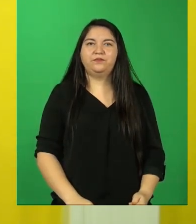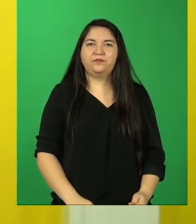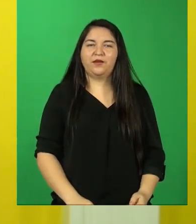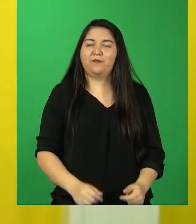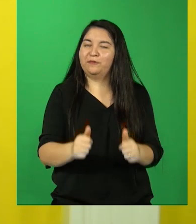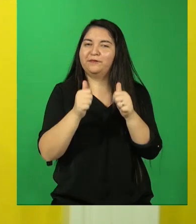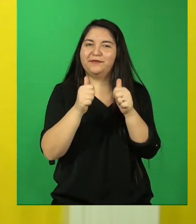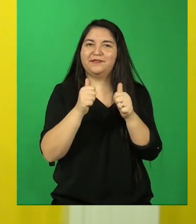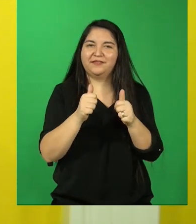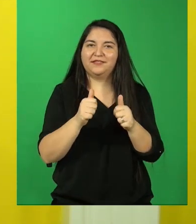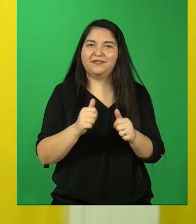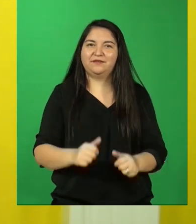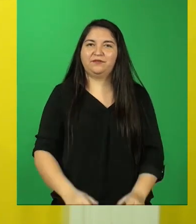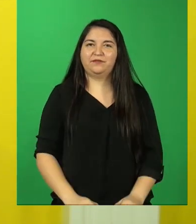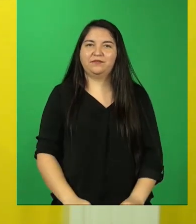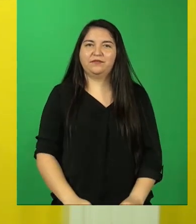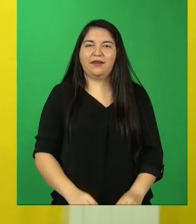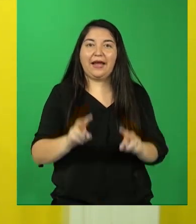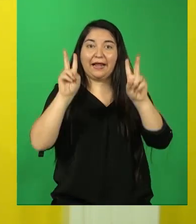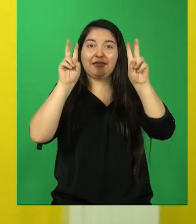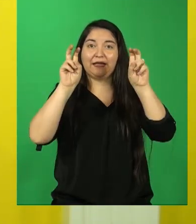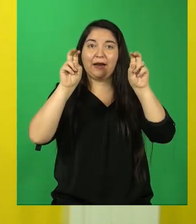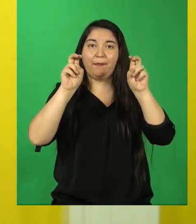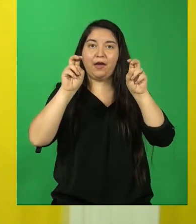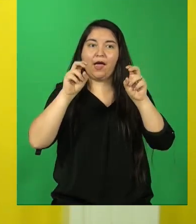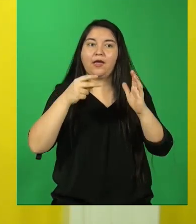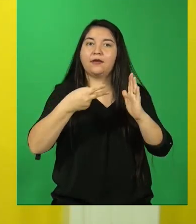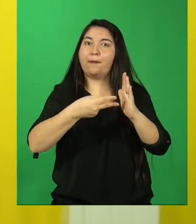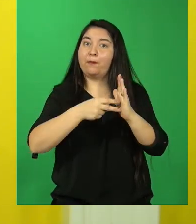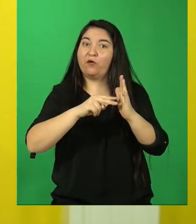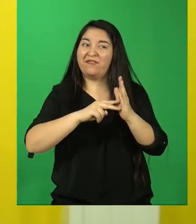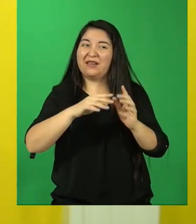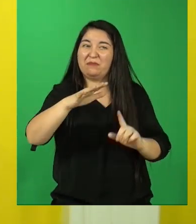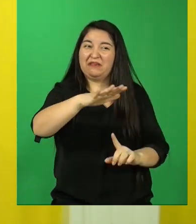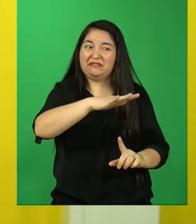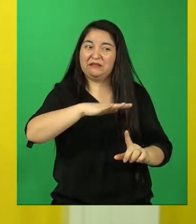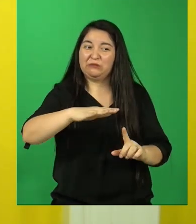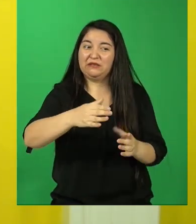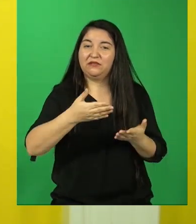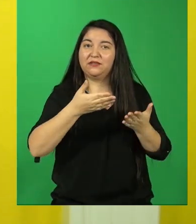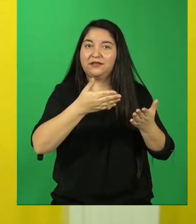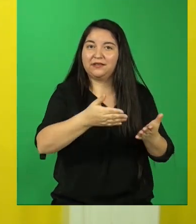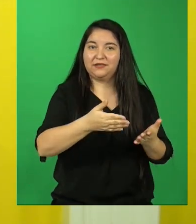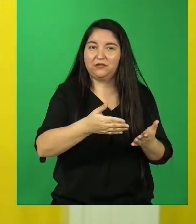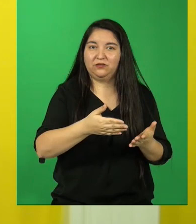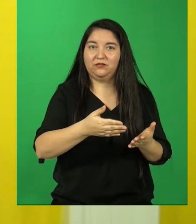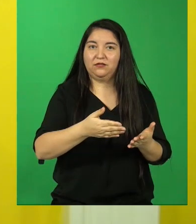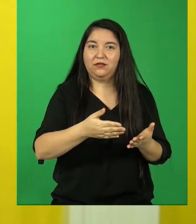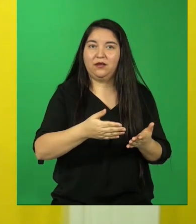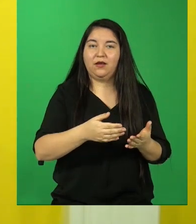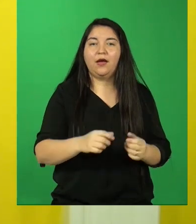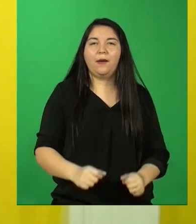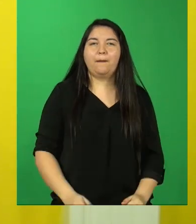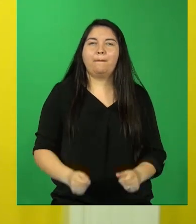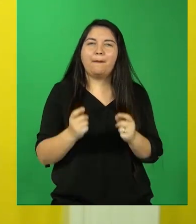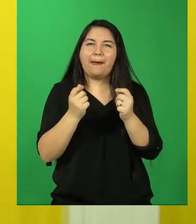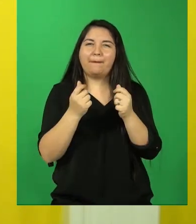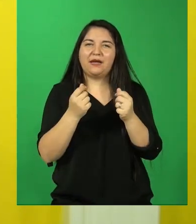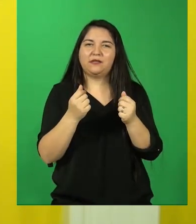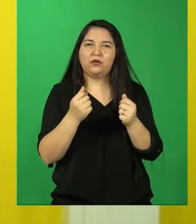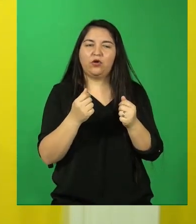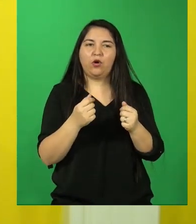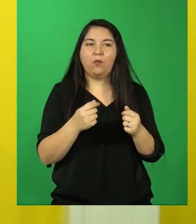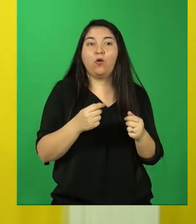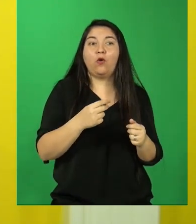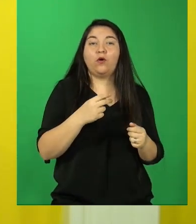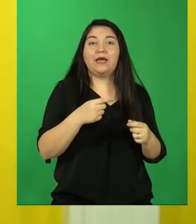Muy bien. Al problema, a lo que va a dar vida a ese